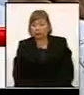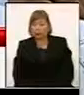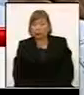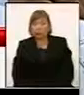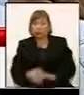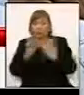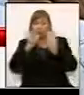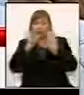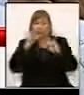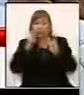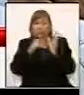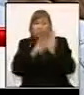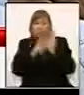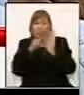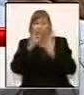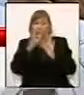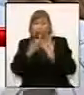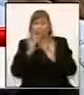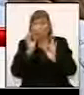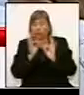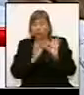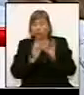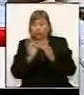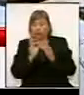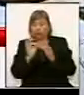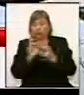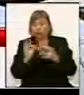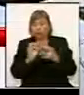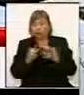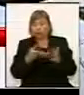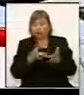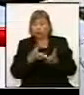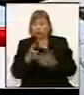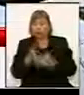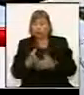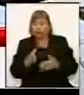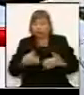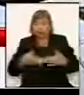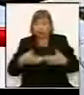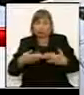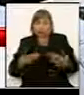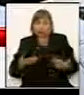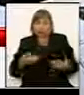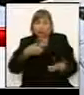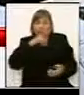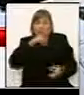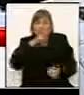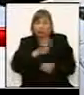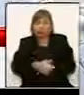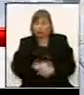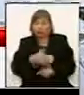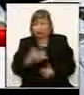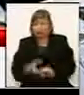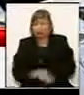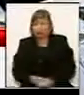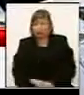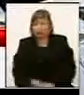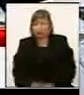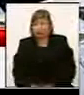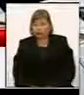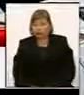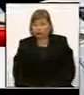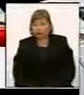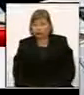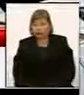10.3. Ahí está detallado. De esa manera creo que cumplo con lo que habíamos comenzado. Usted nos ha distribuido